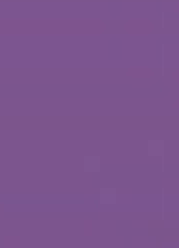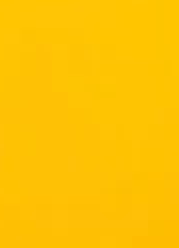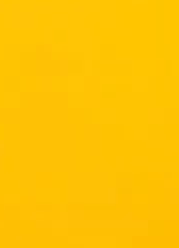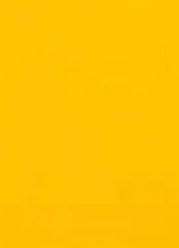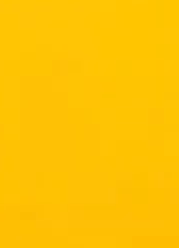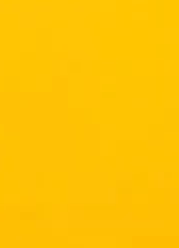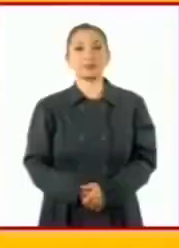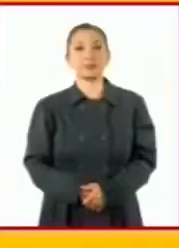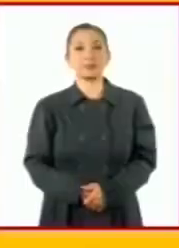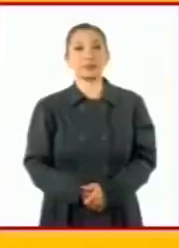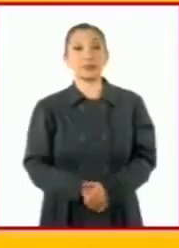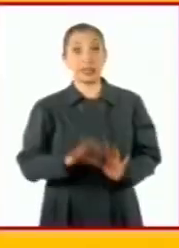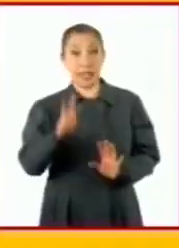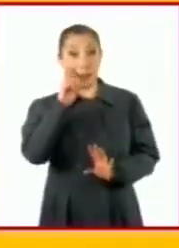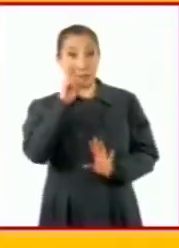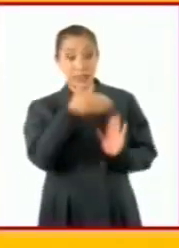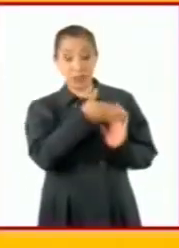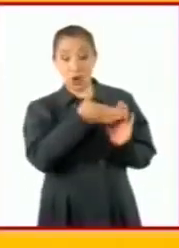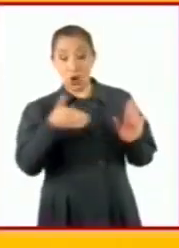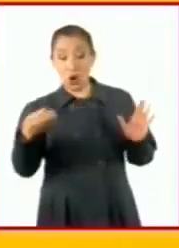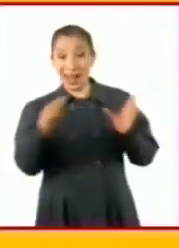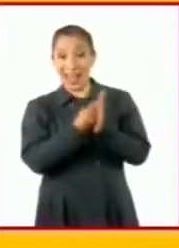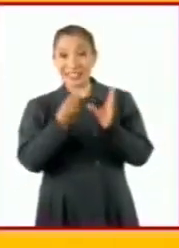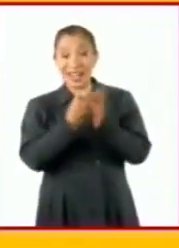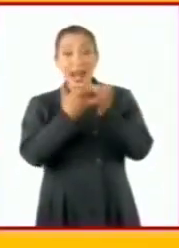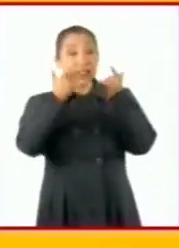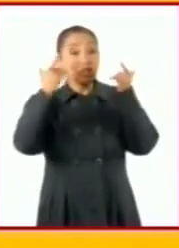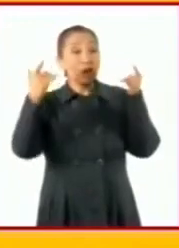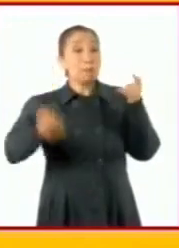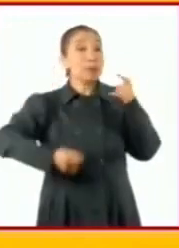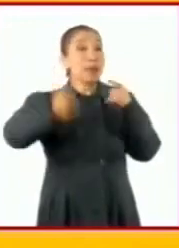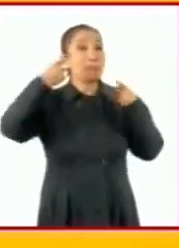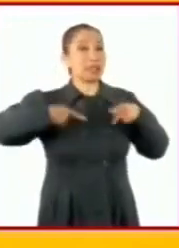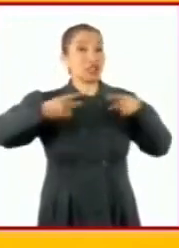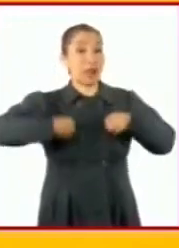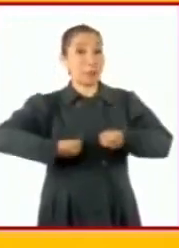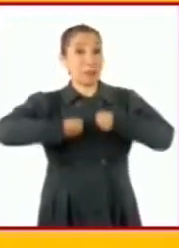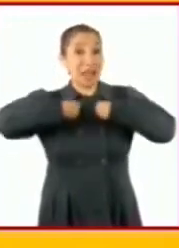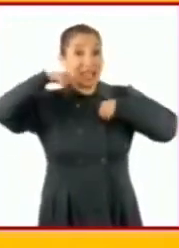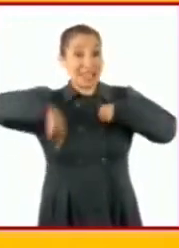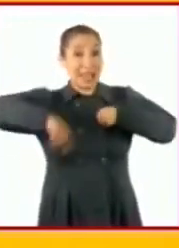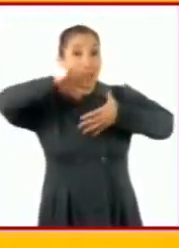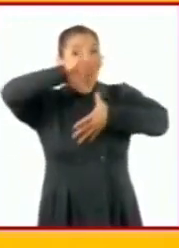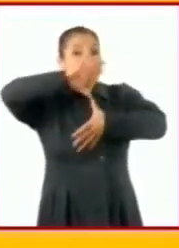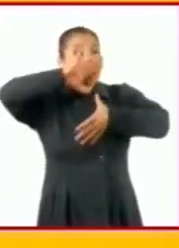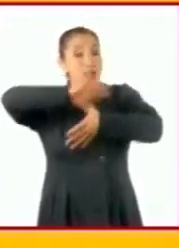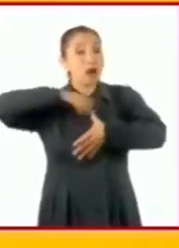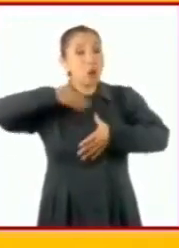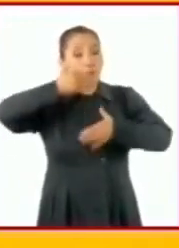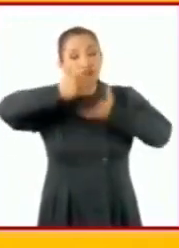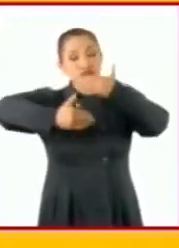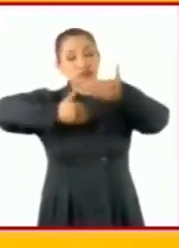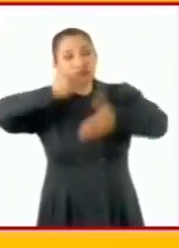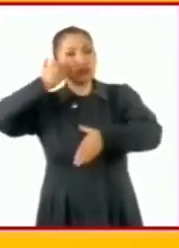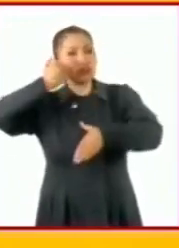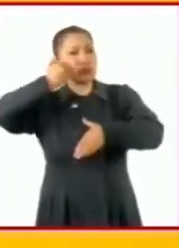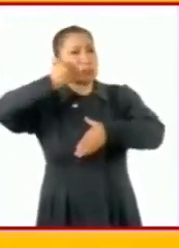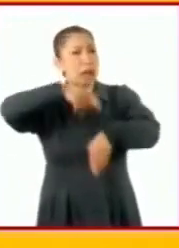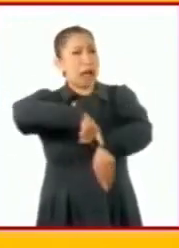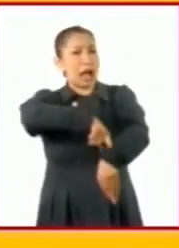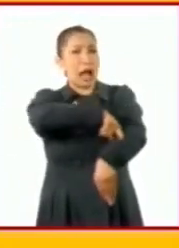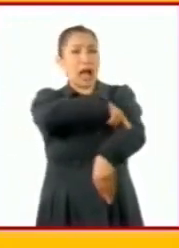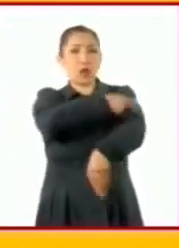que llevan 200 esqueletos de mamuts encontrados en esta zona, además de bisontes, camélidos y restos humanos.